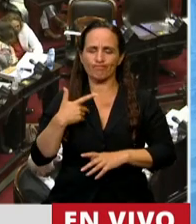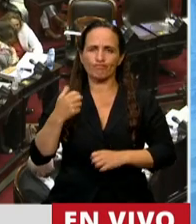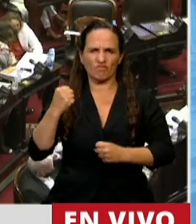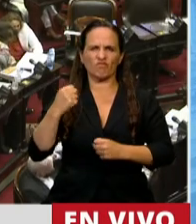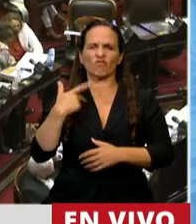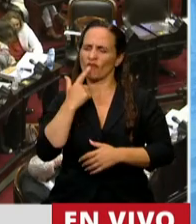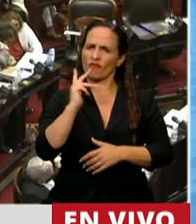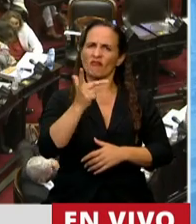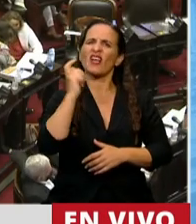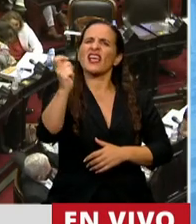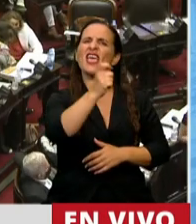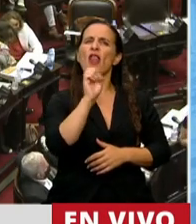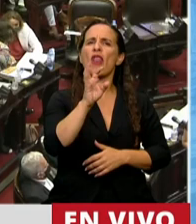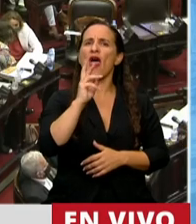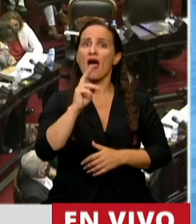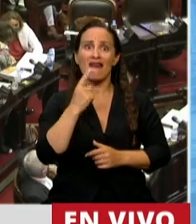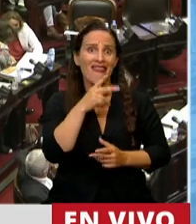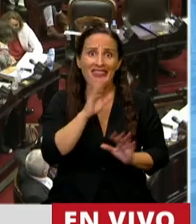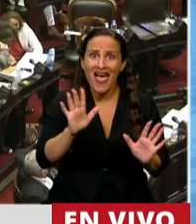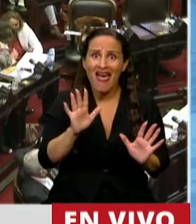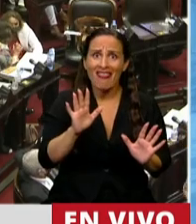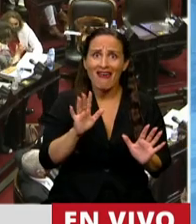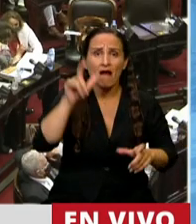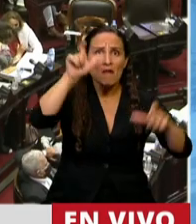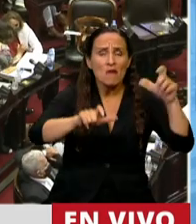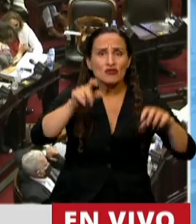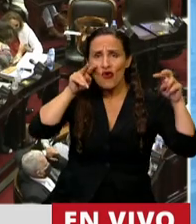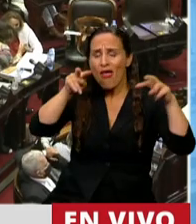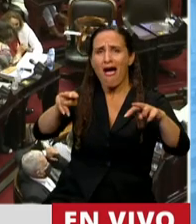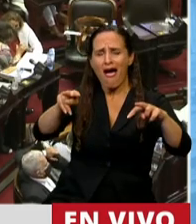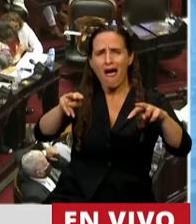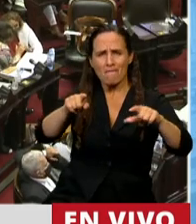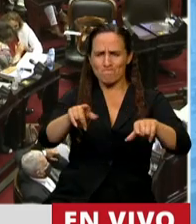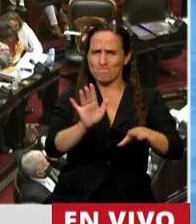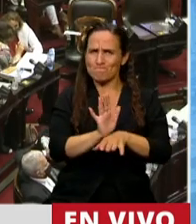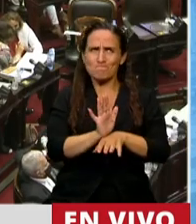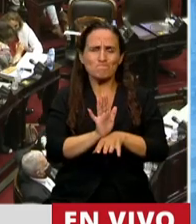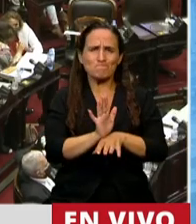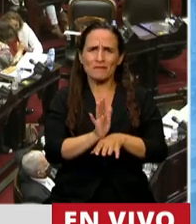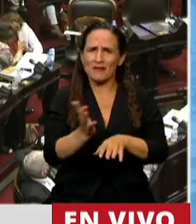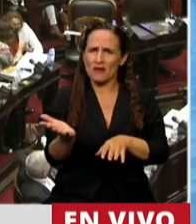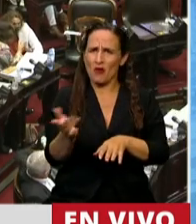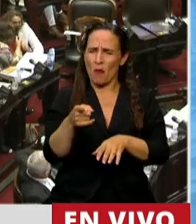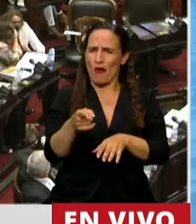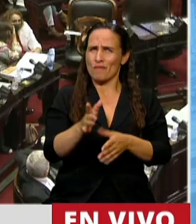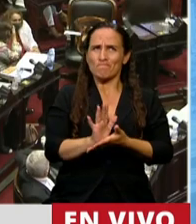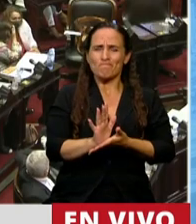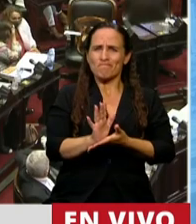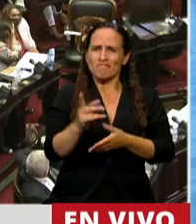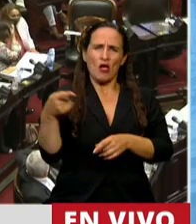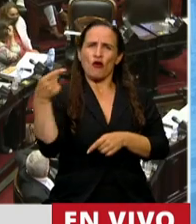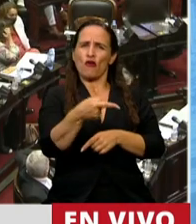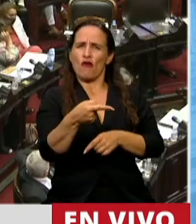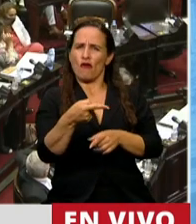refería, con lo cual ha dejado frente a la opinión pública en una actitud claramente antipolítica,